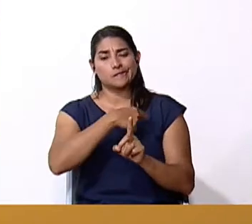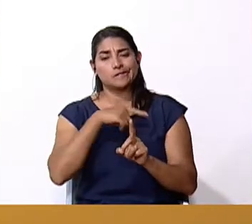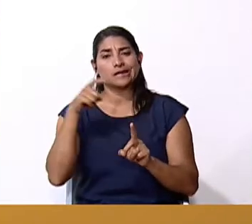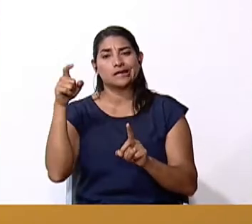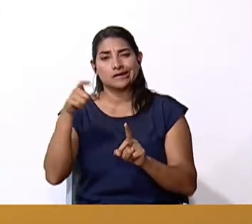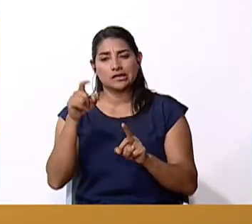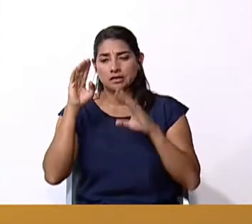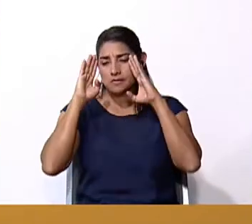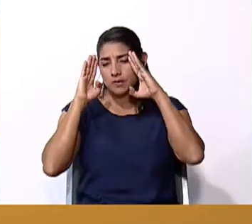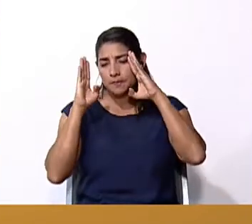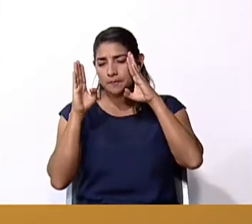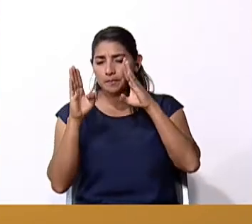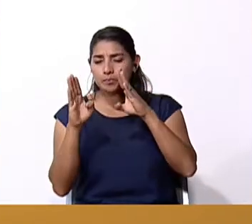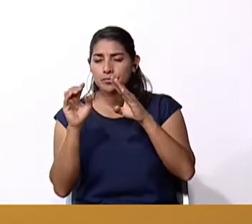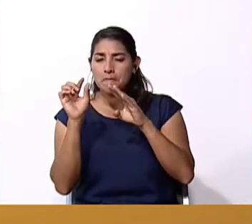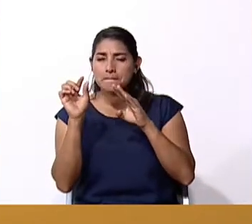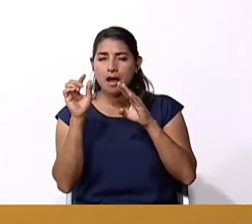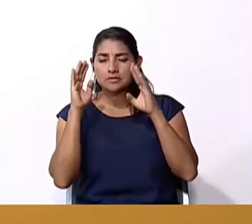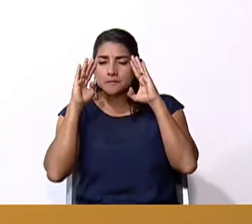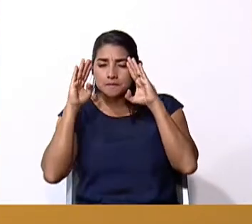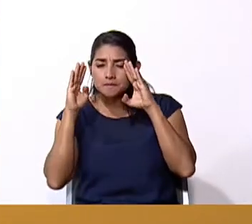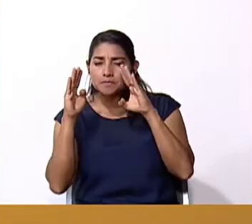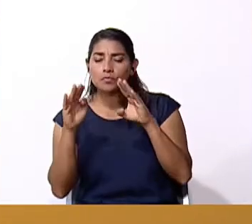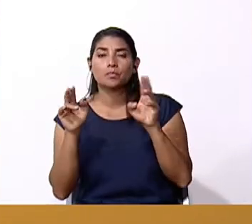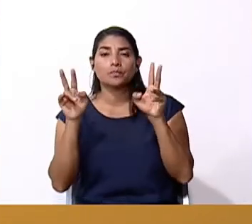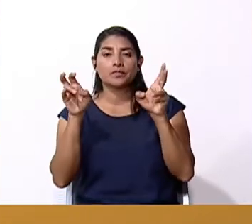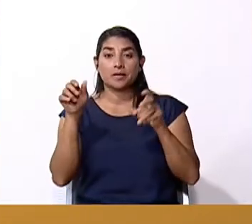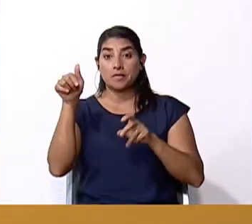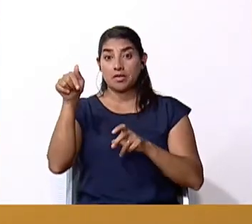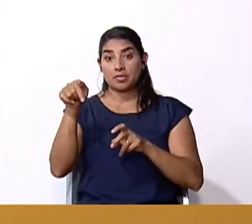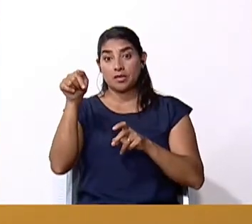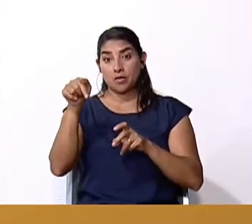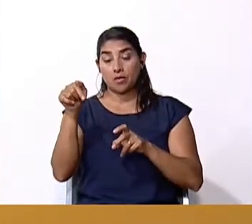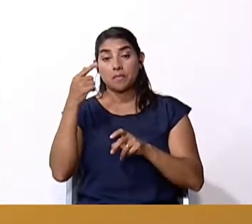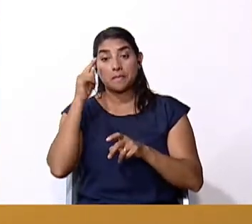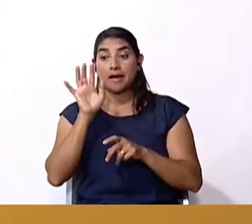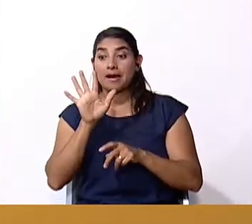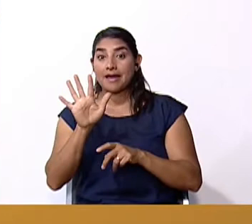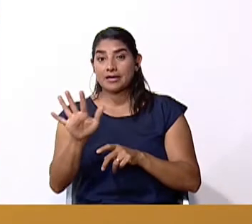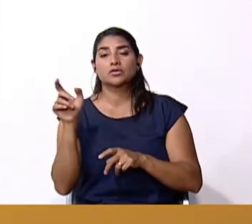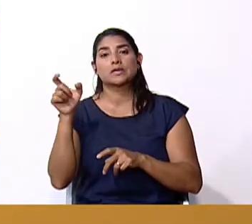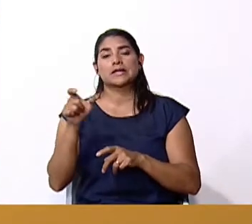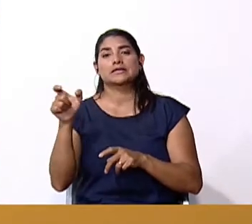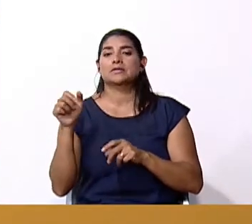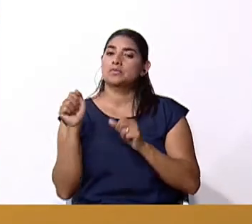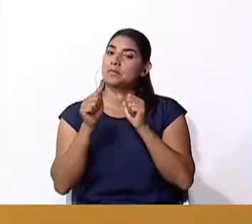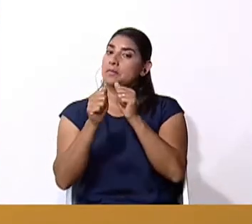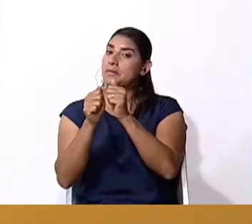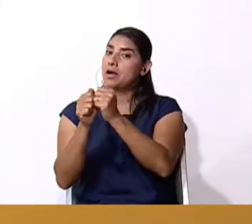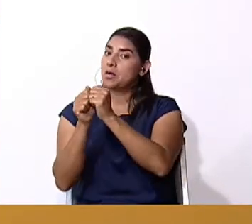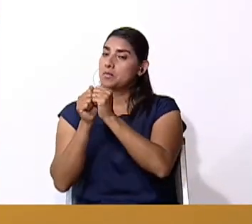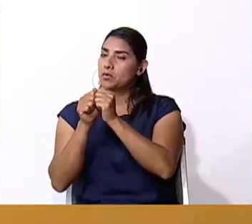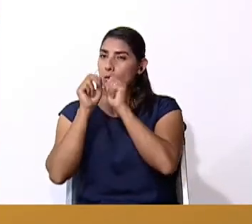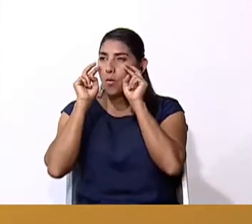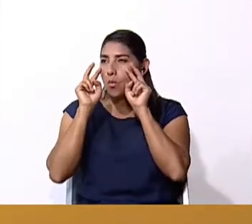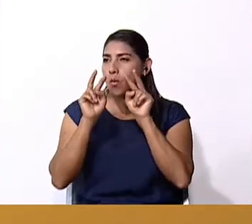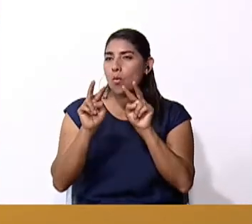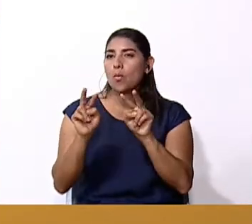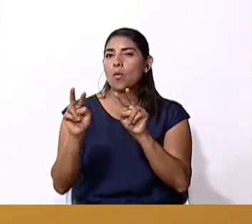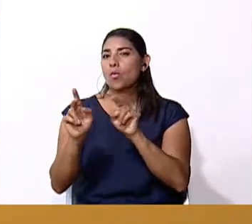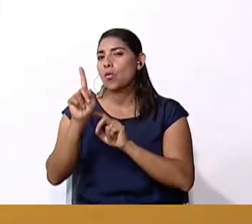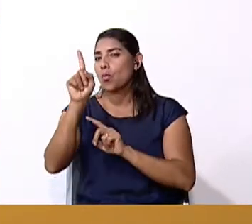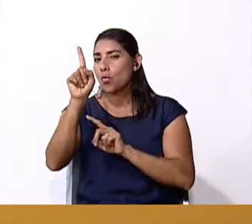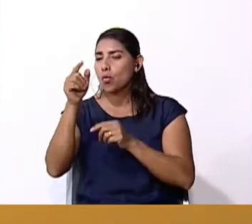además enfocarnos un poquitito más en el tema de hoy. Para esto necesito que me acompañen a observar